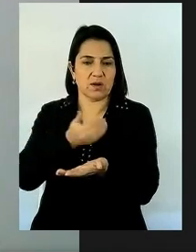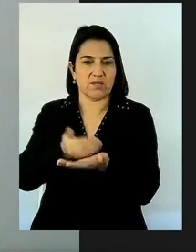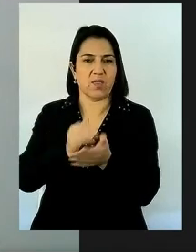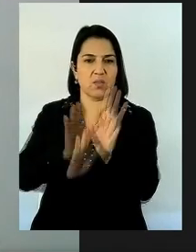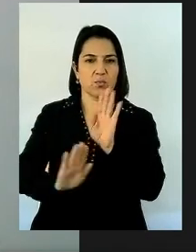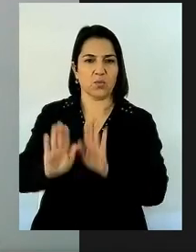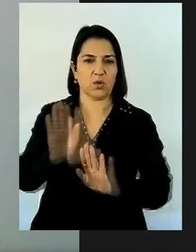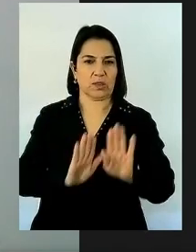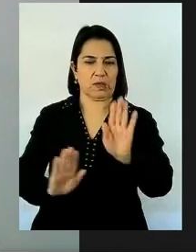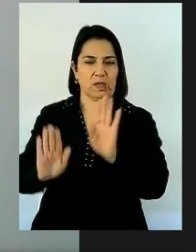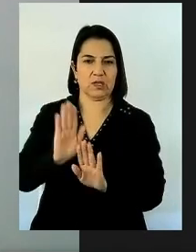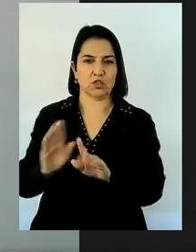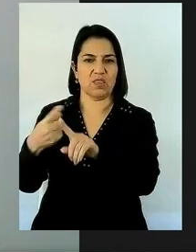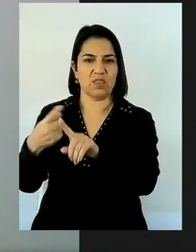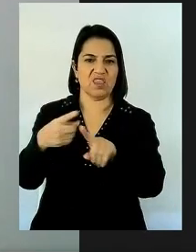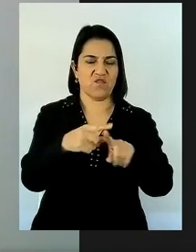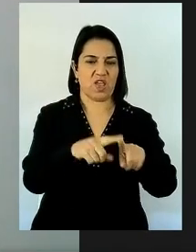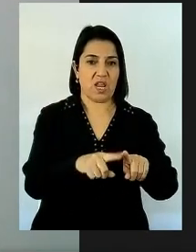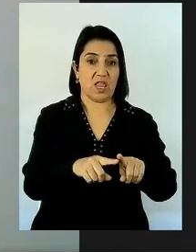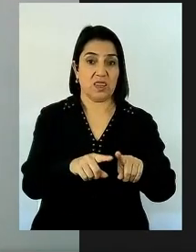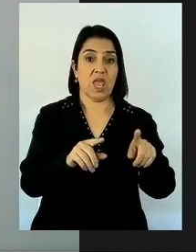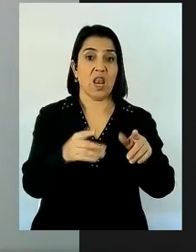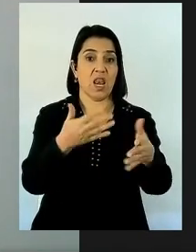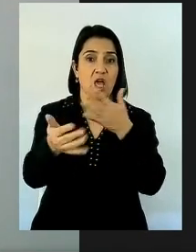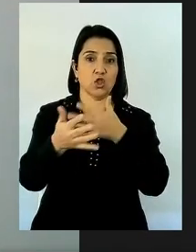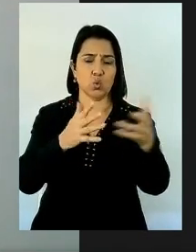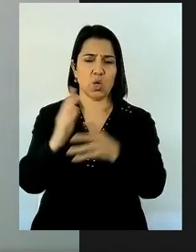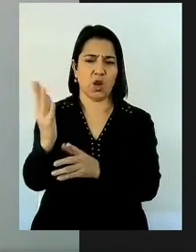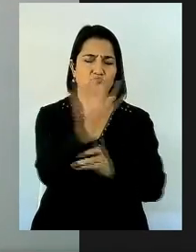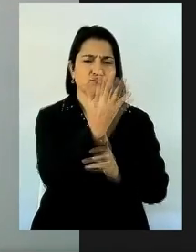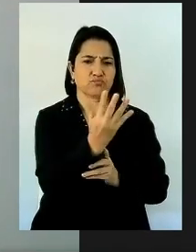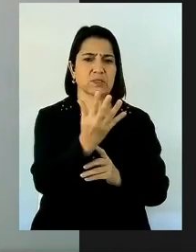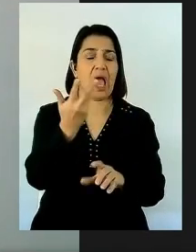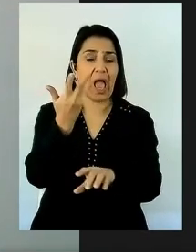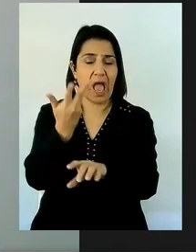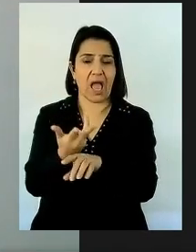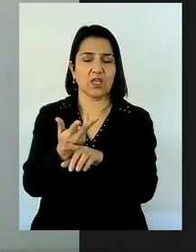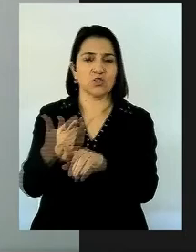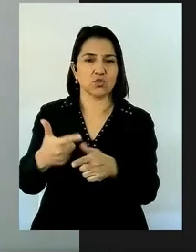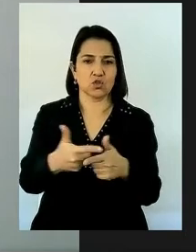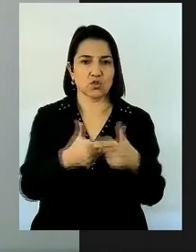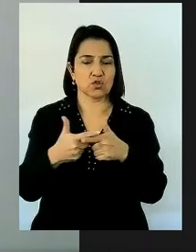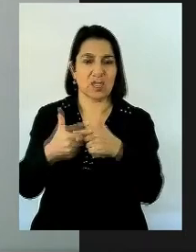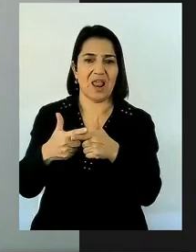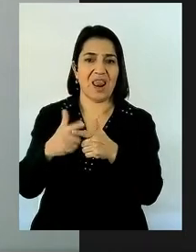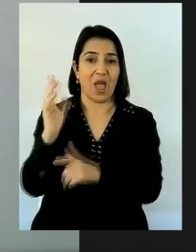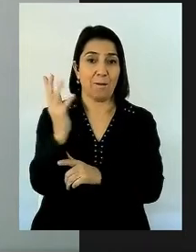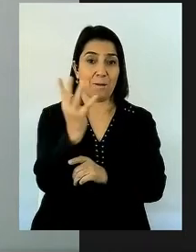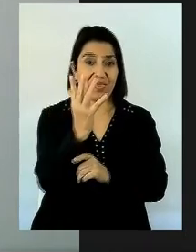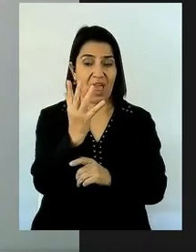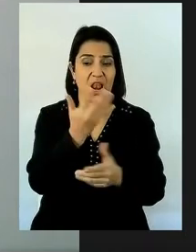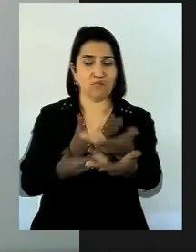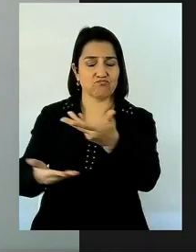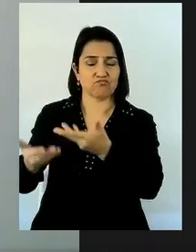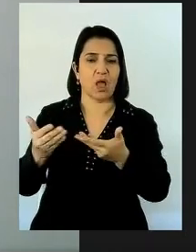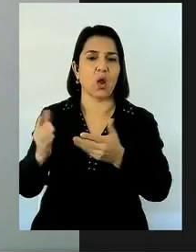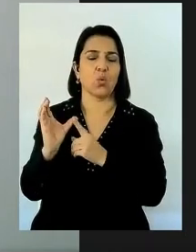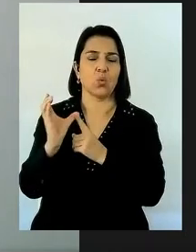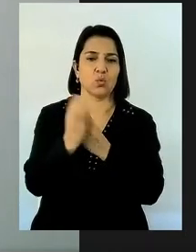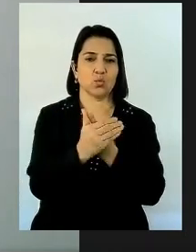distintos ecosistemas existentes, sociales, ambientales, culturales, desarrollar e implementar una mirada sustentable del